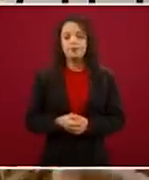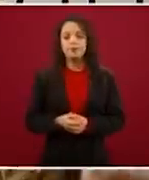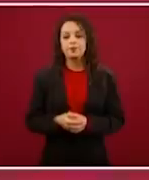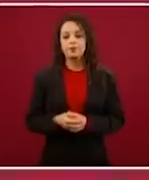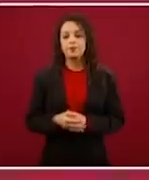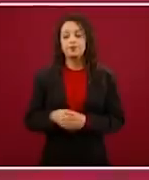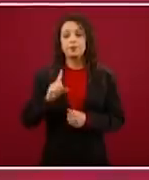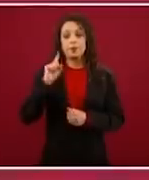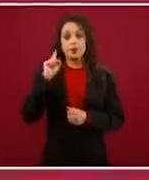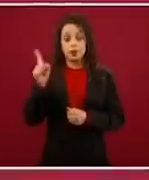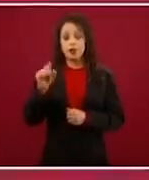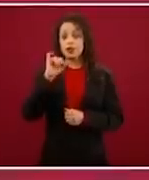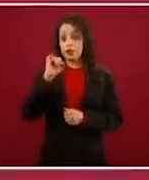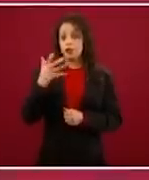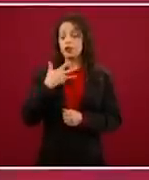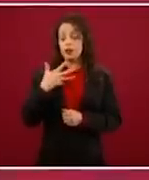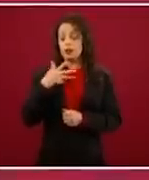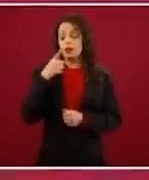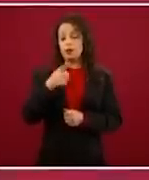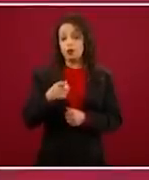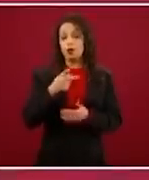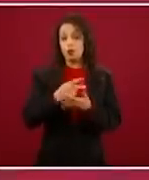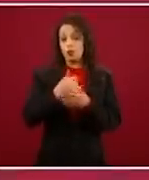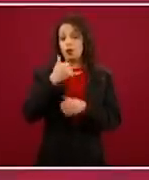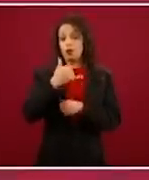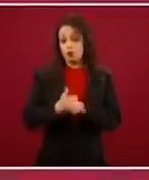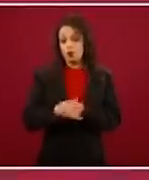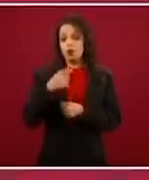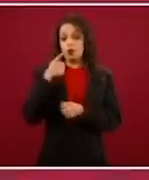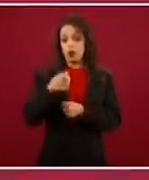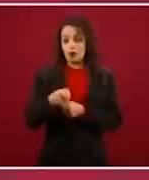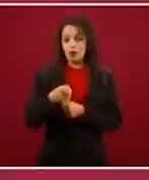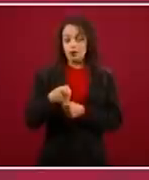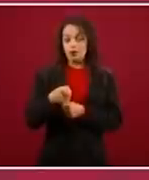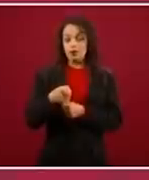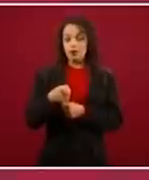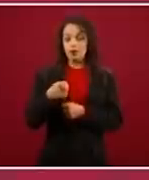en proyecto es una concesión